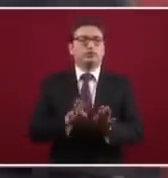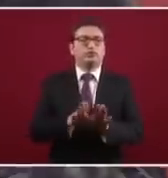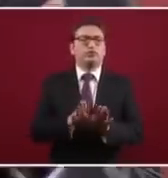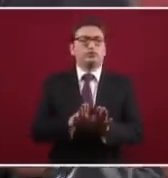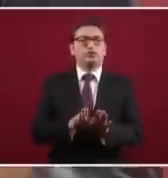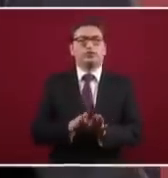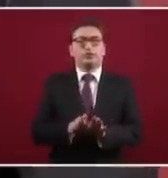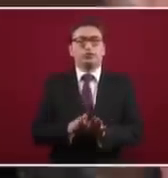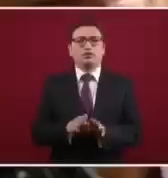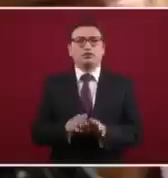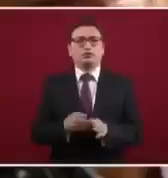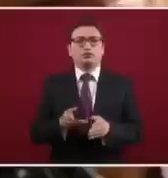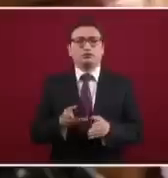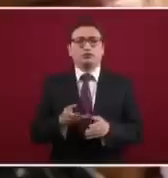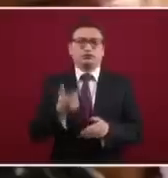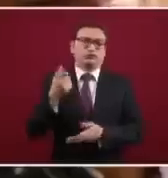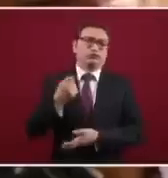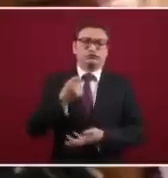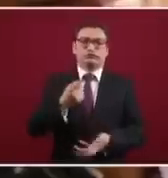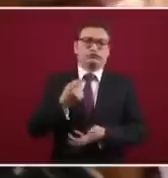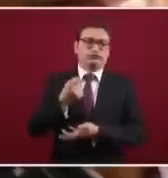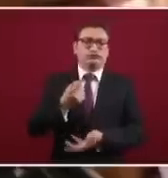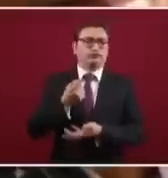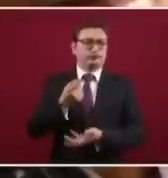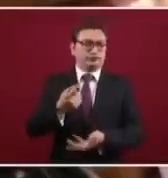de presupuesto.